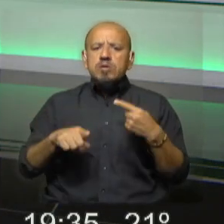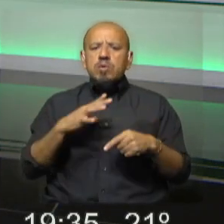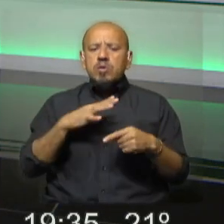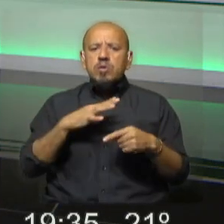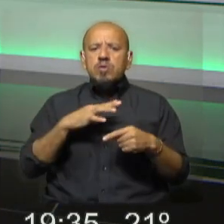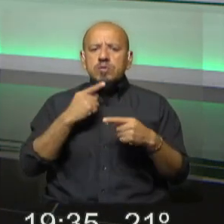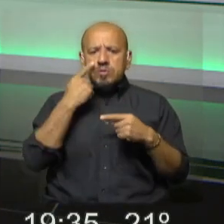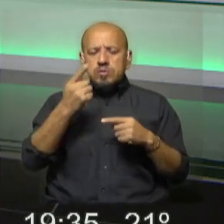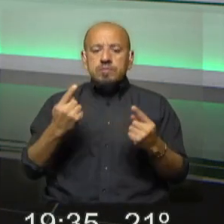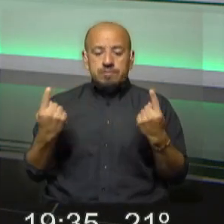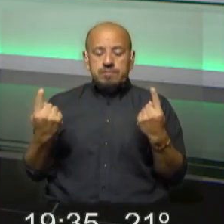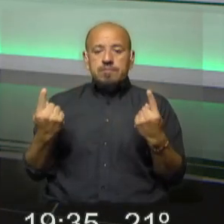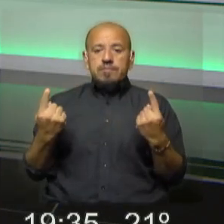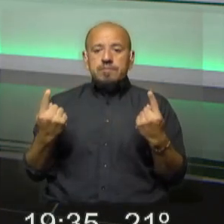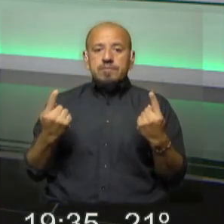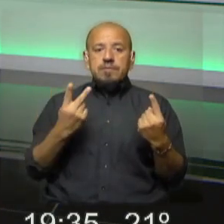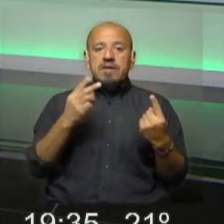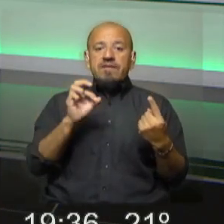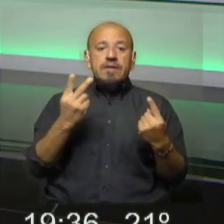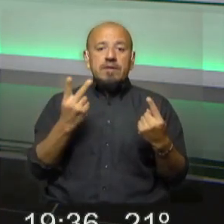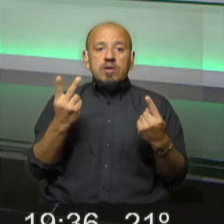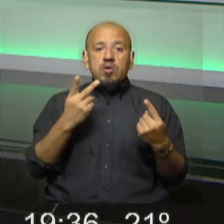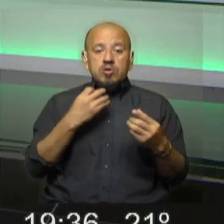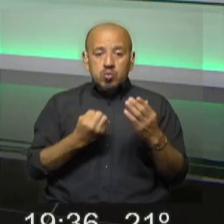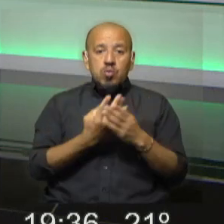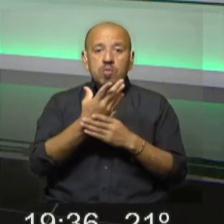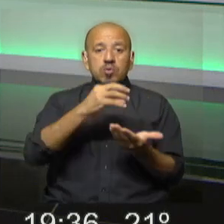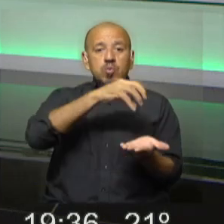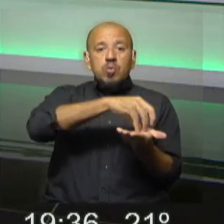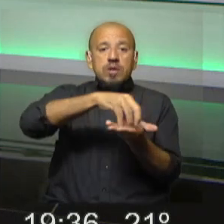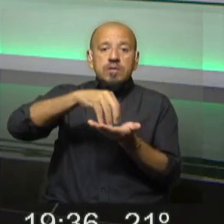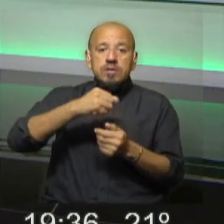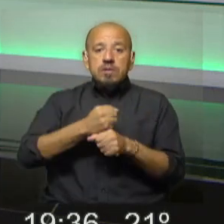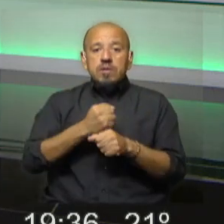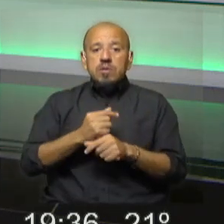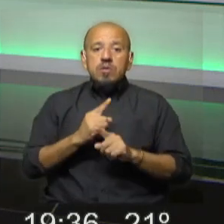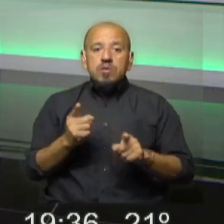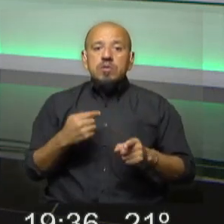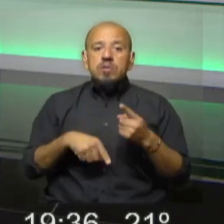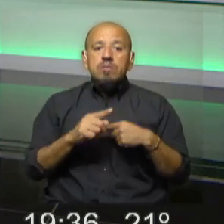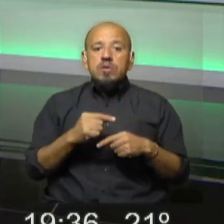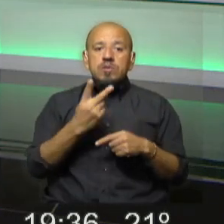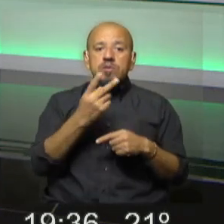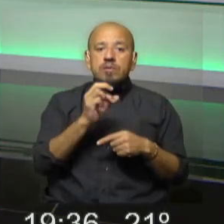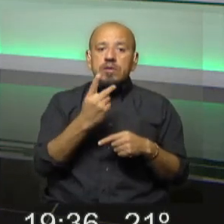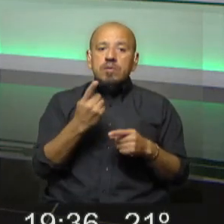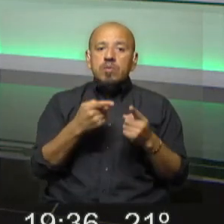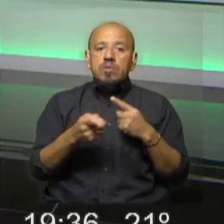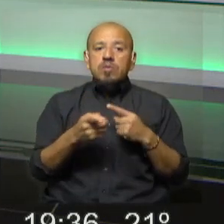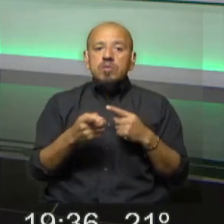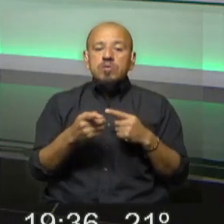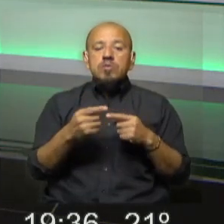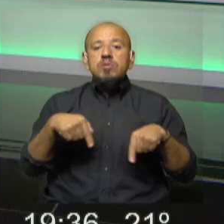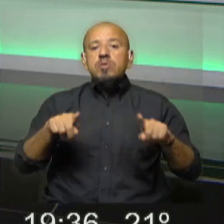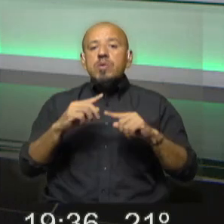miramos punta a punta, en 2022 no se crearon puestos adicionales. Sin embargo, dado que la dinámica del 2021 fue dispar en términos de lo que